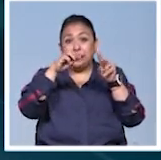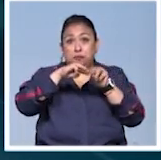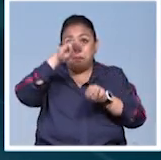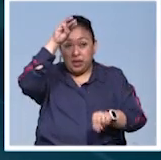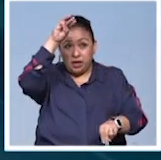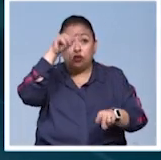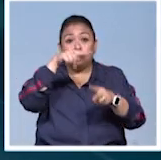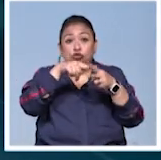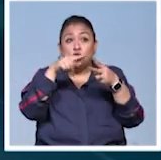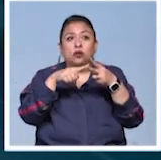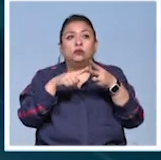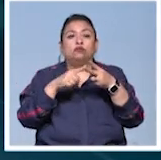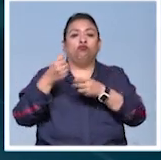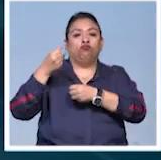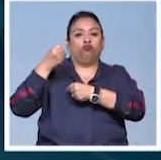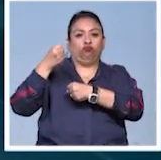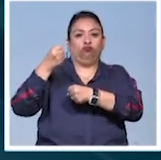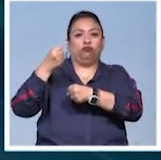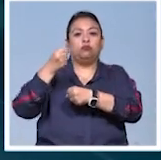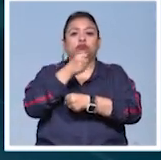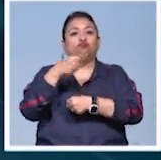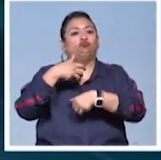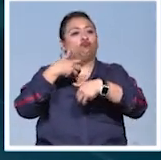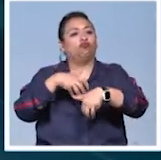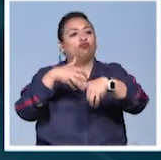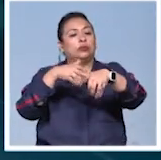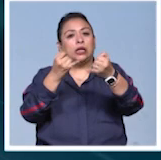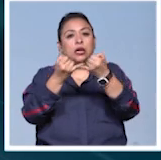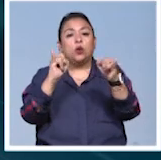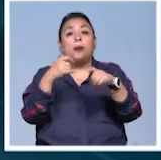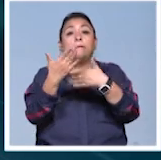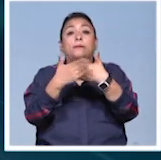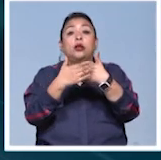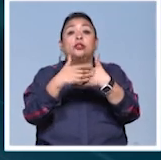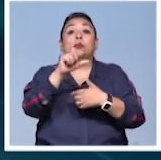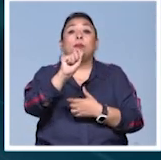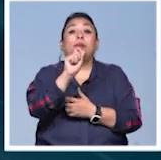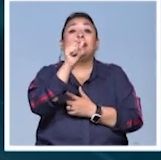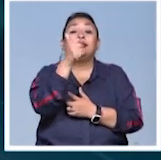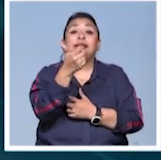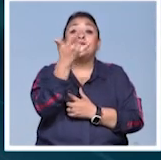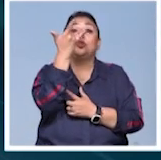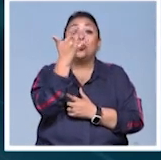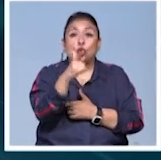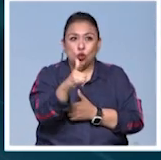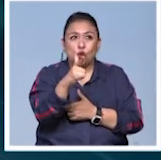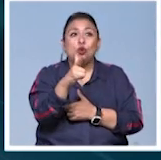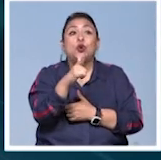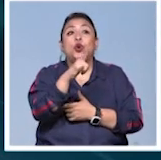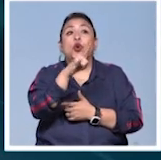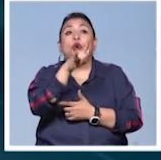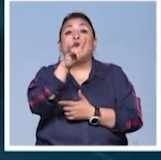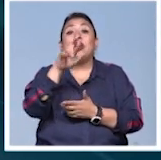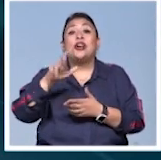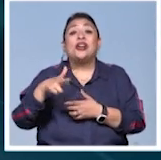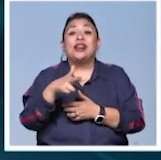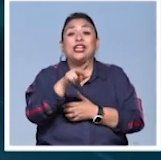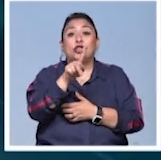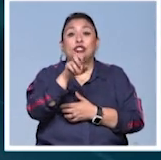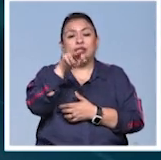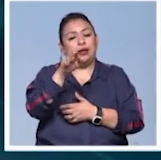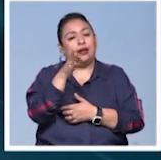van a ser quienes porten el estandarte en la ceremonia inaugural el próximo 26 de julio en el río Sena.